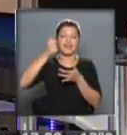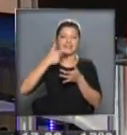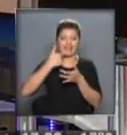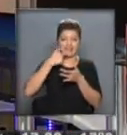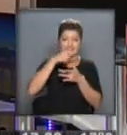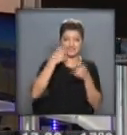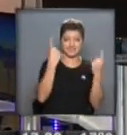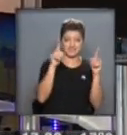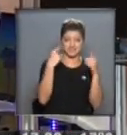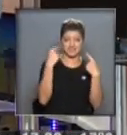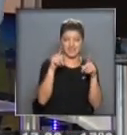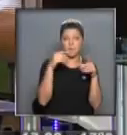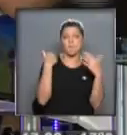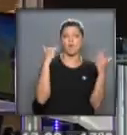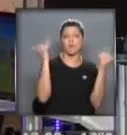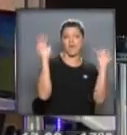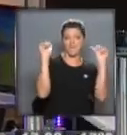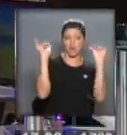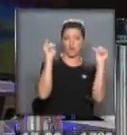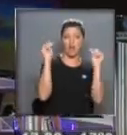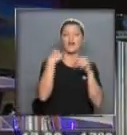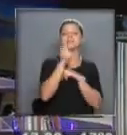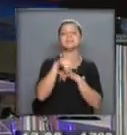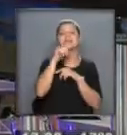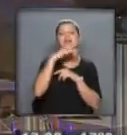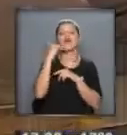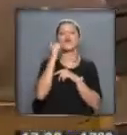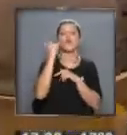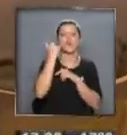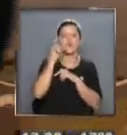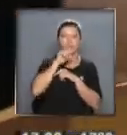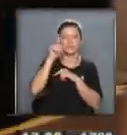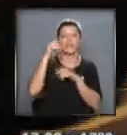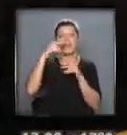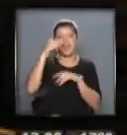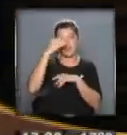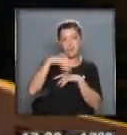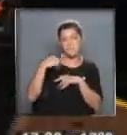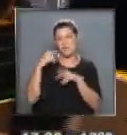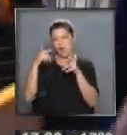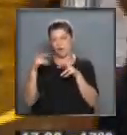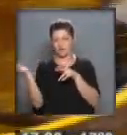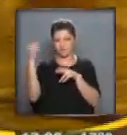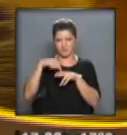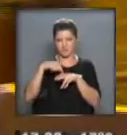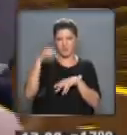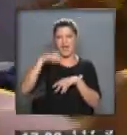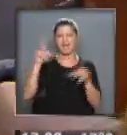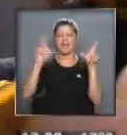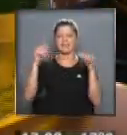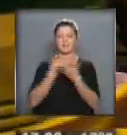Verdad, hacen folclore, fusión y son jujeño. Fuerte el aplauso para ellos. Ya volvemos con Una Tarde Cualquiera aquí en la televisión pública.